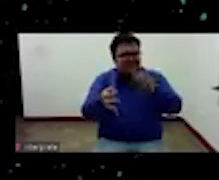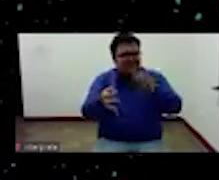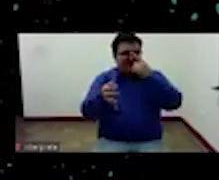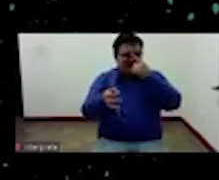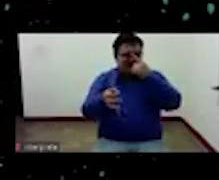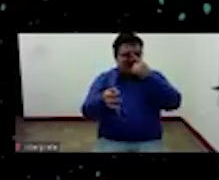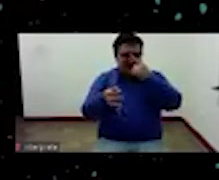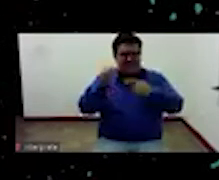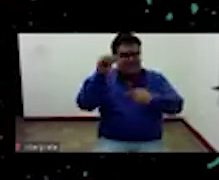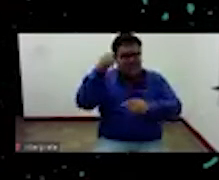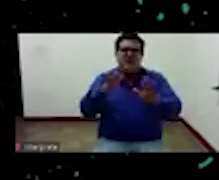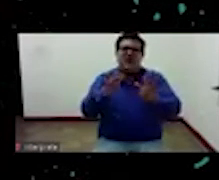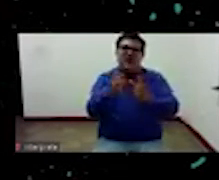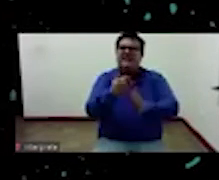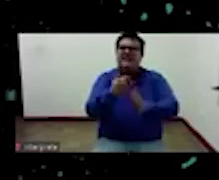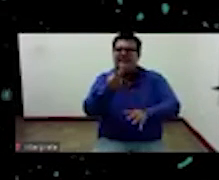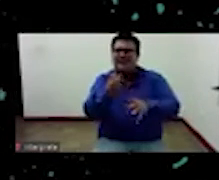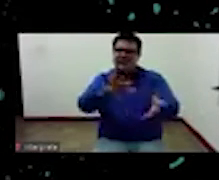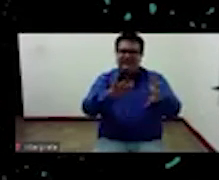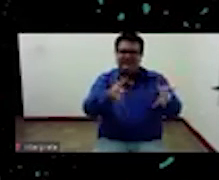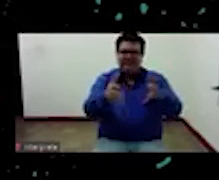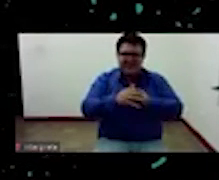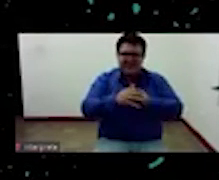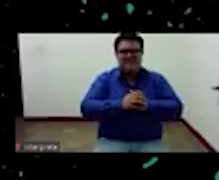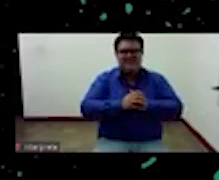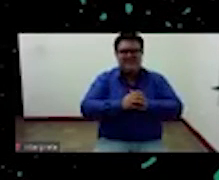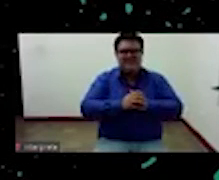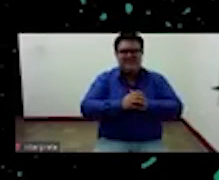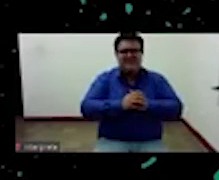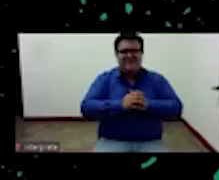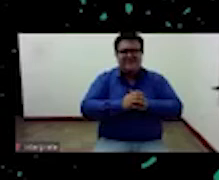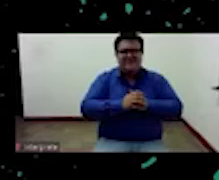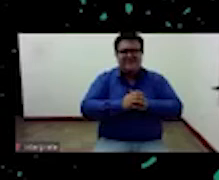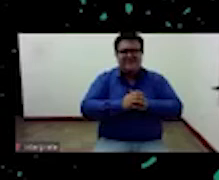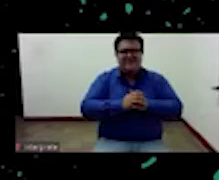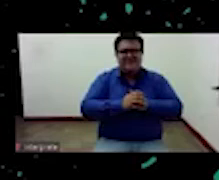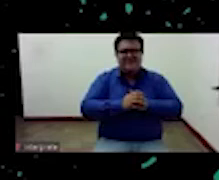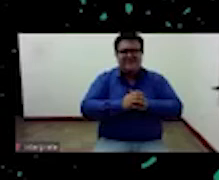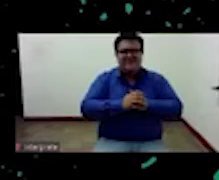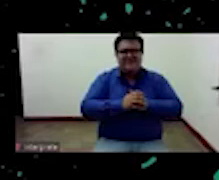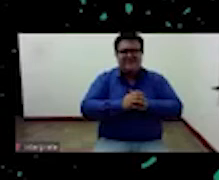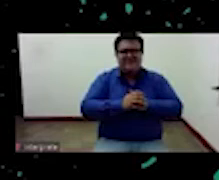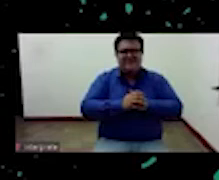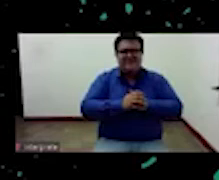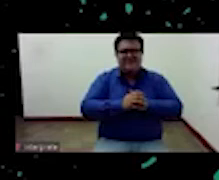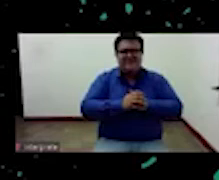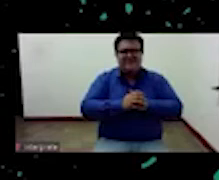XVII, y fue un gran ruido que atormentó a toda la ciudad.